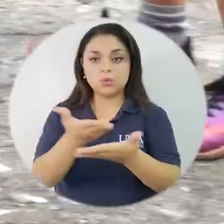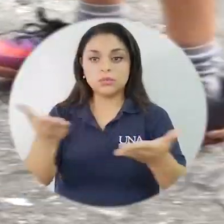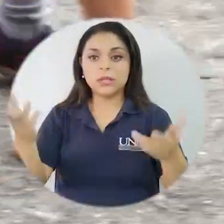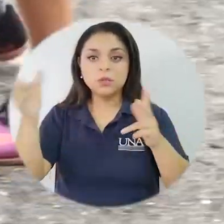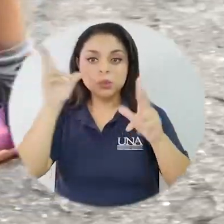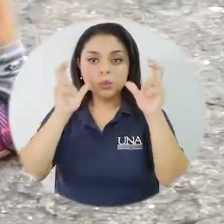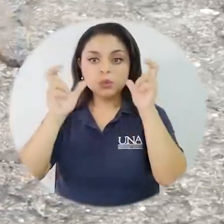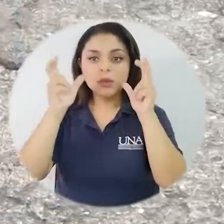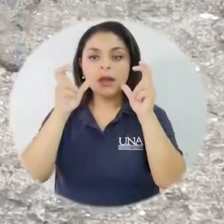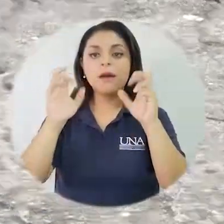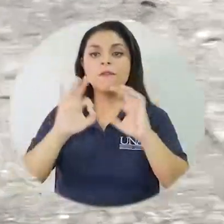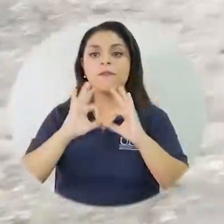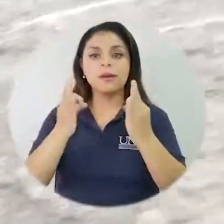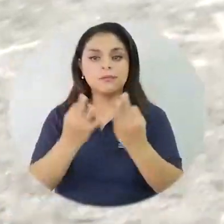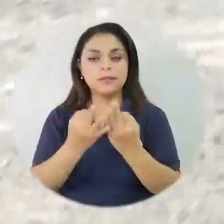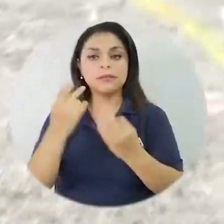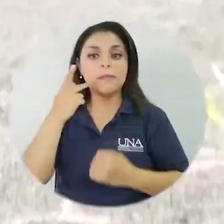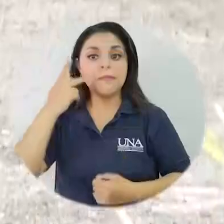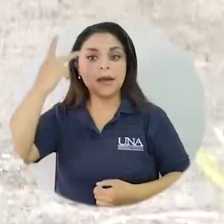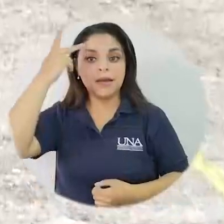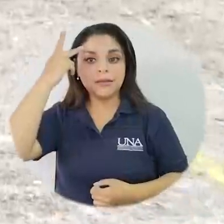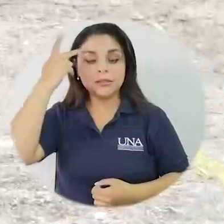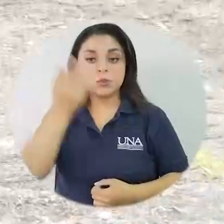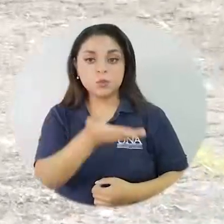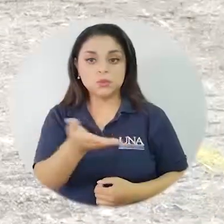las familias y los padres y madres